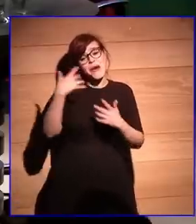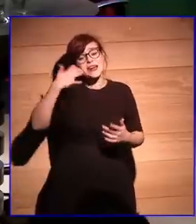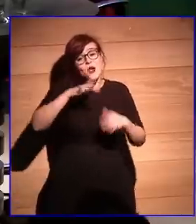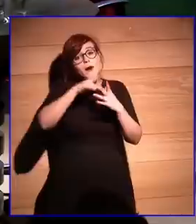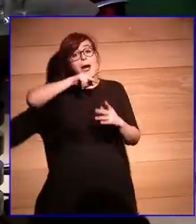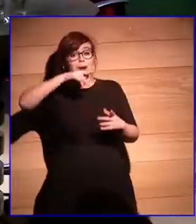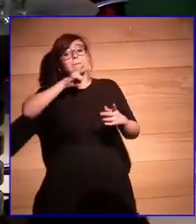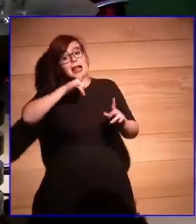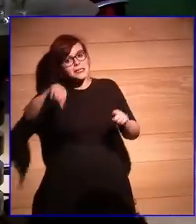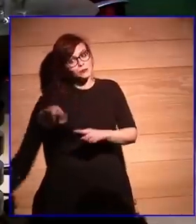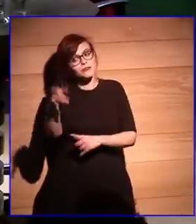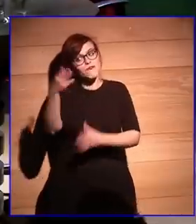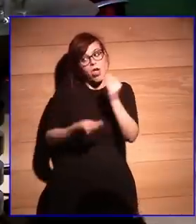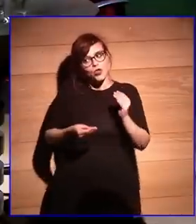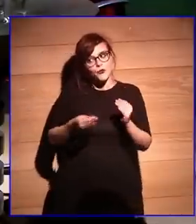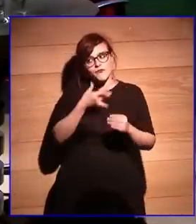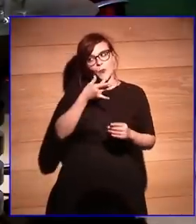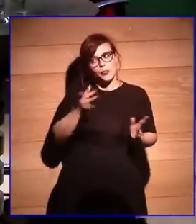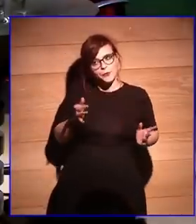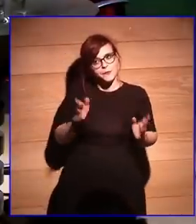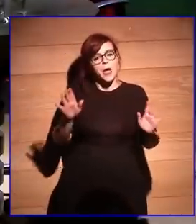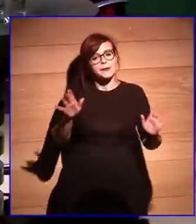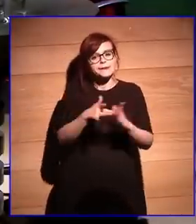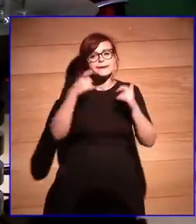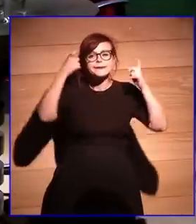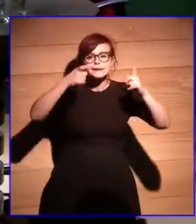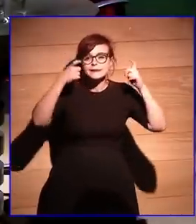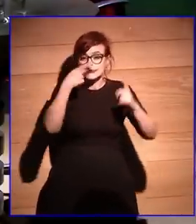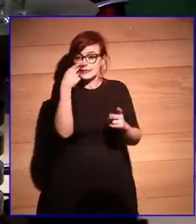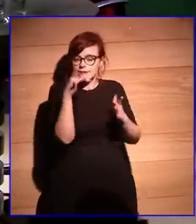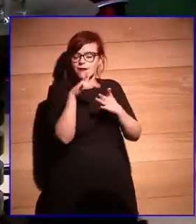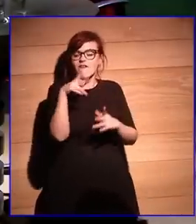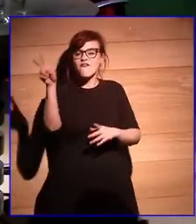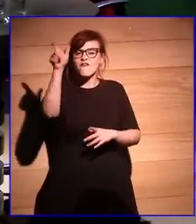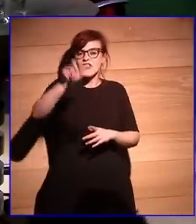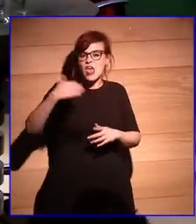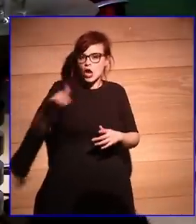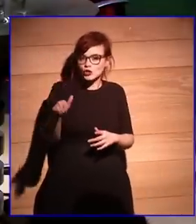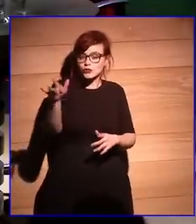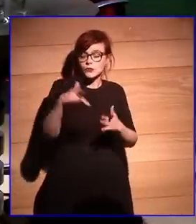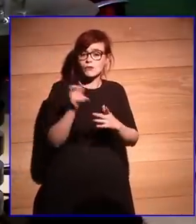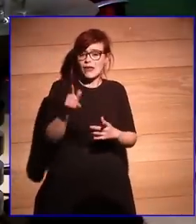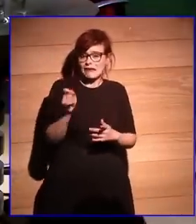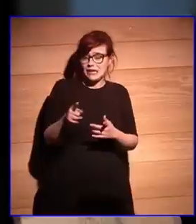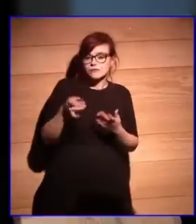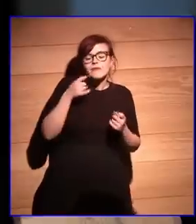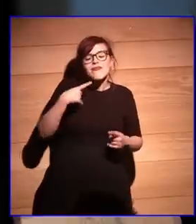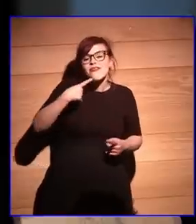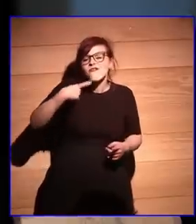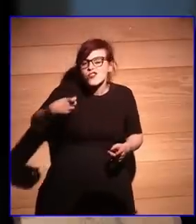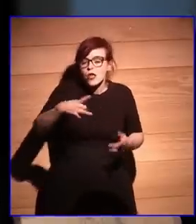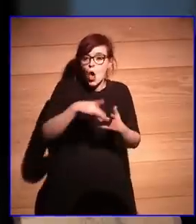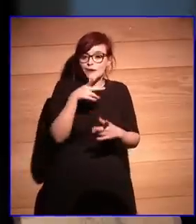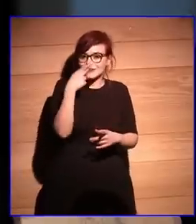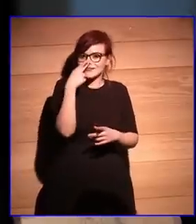cualquier manera. Claro, lo interesante que vamos a ir viendo con los villanos es que efectivamente muchas veces va a ser difícil, o al menos